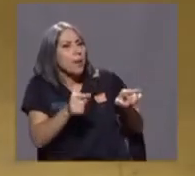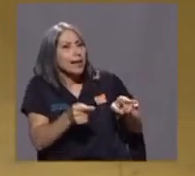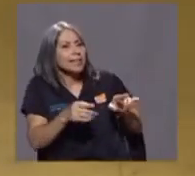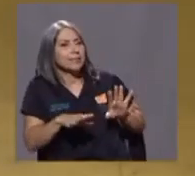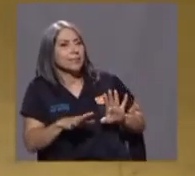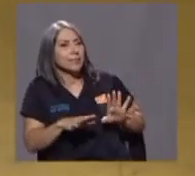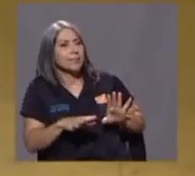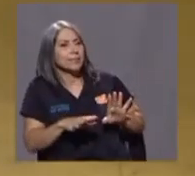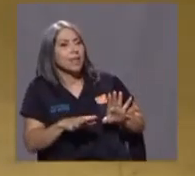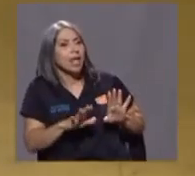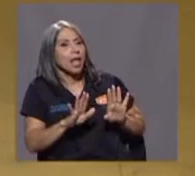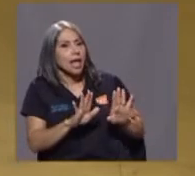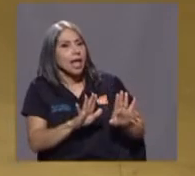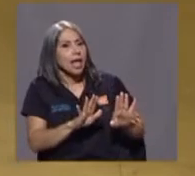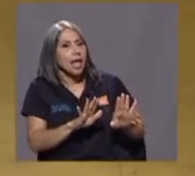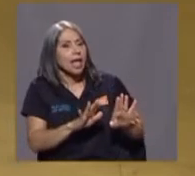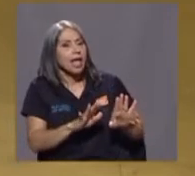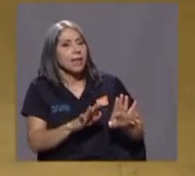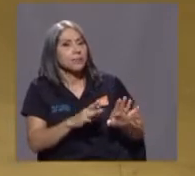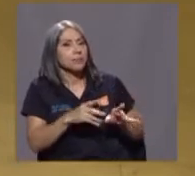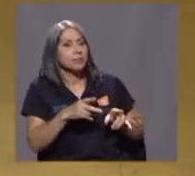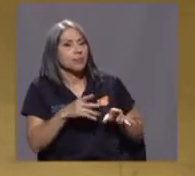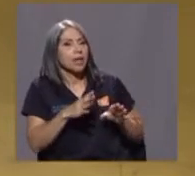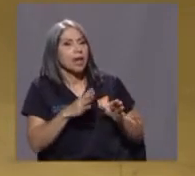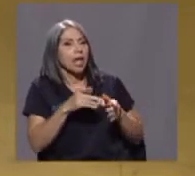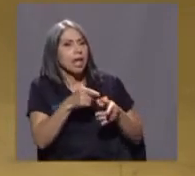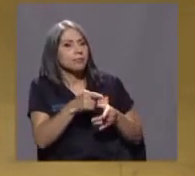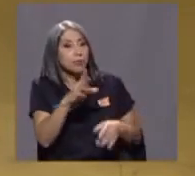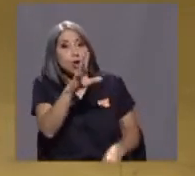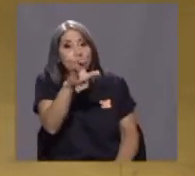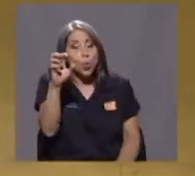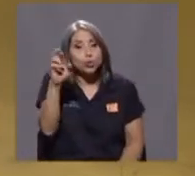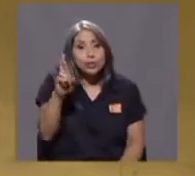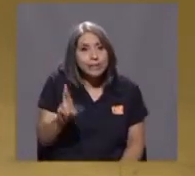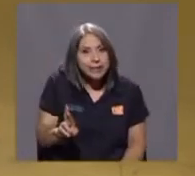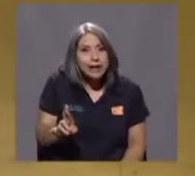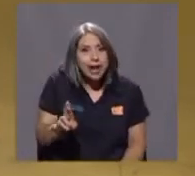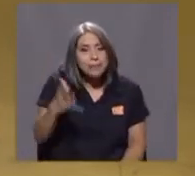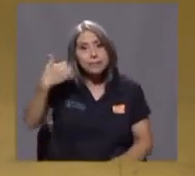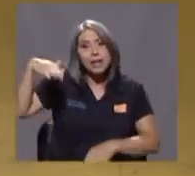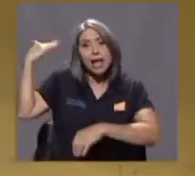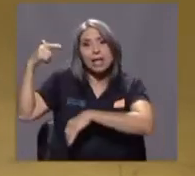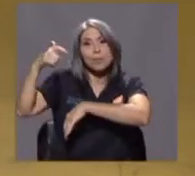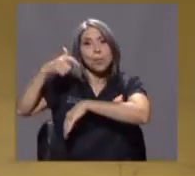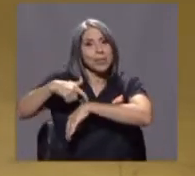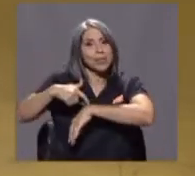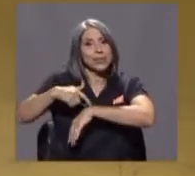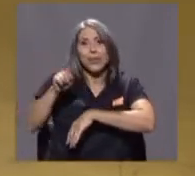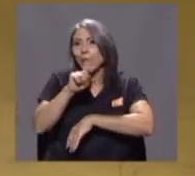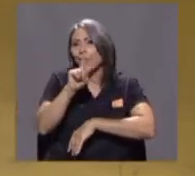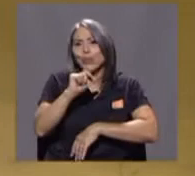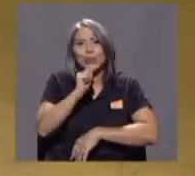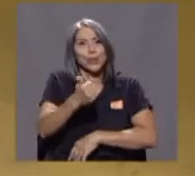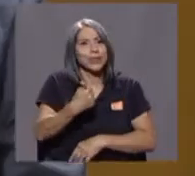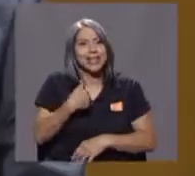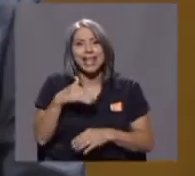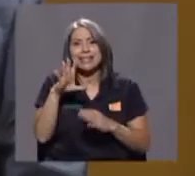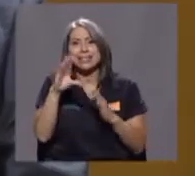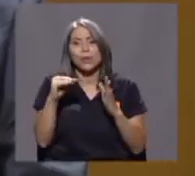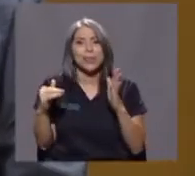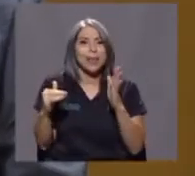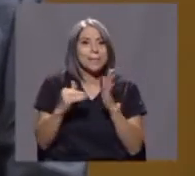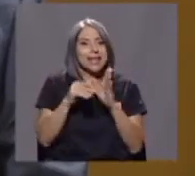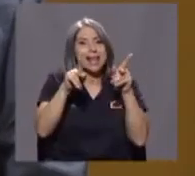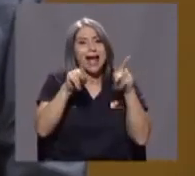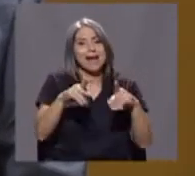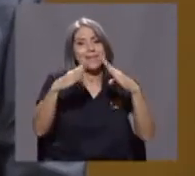abogó, ahí lo interrumpí, Costa Rica para entonces no tenía 50,000 habitantes. Exactamente. Bueno, eso es muy